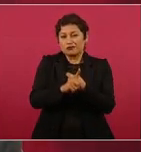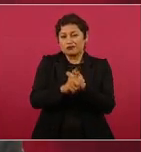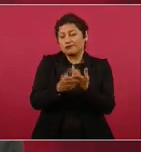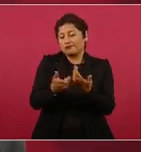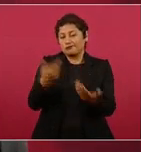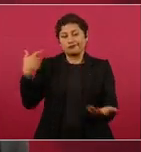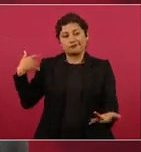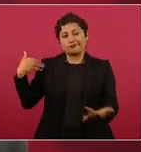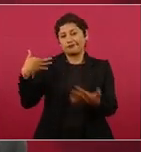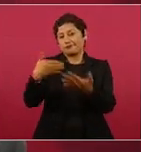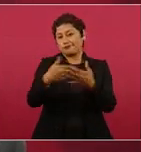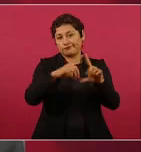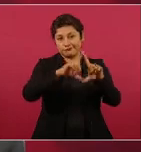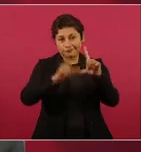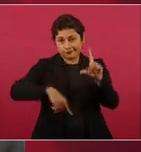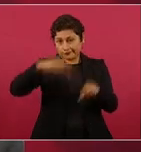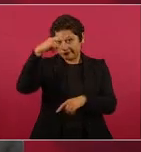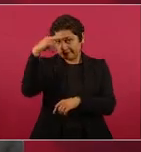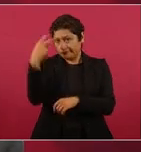ya hemos hablado de que